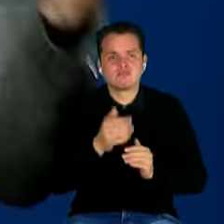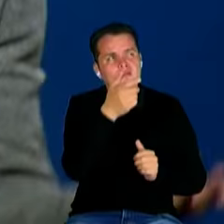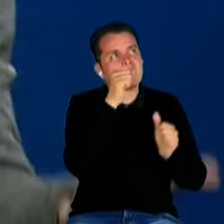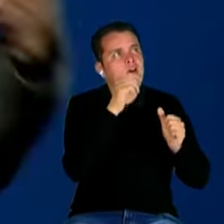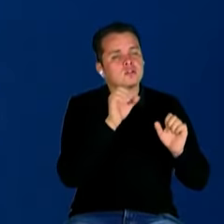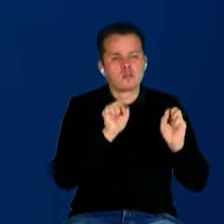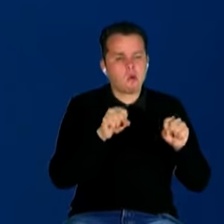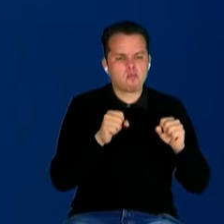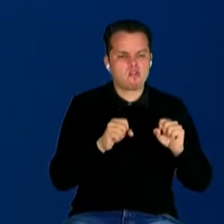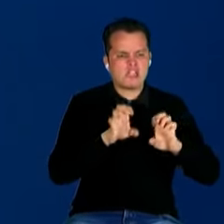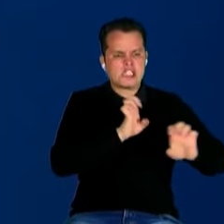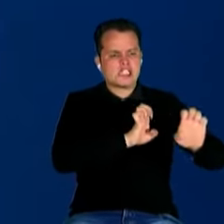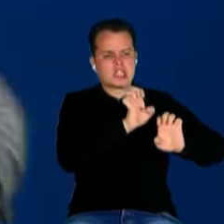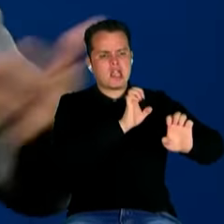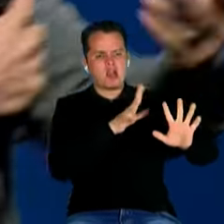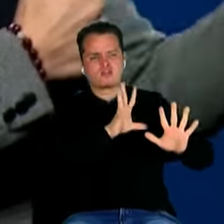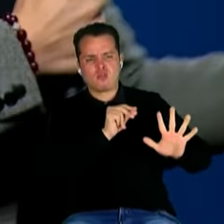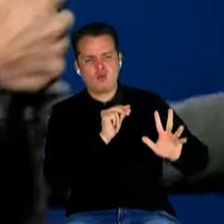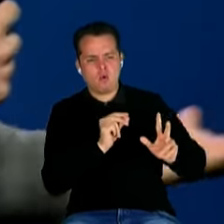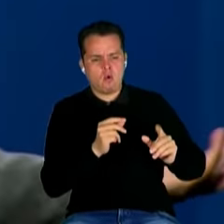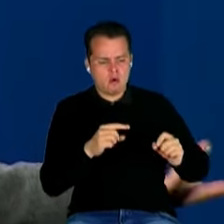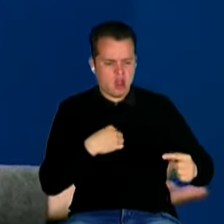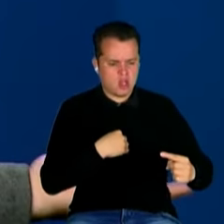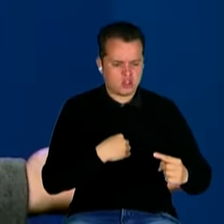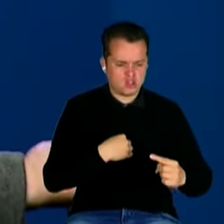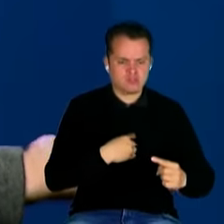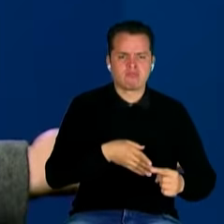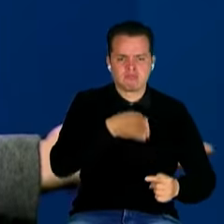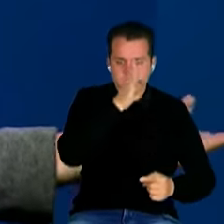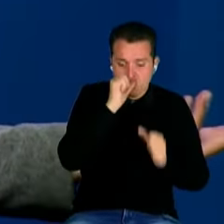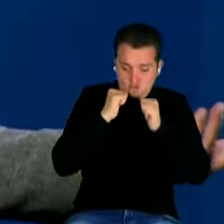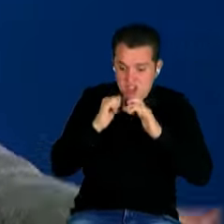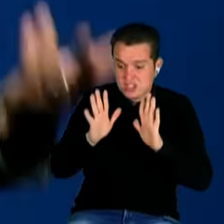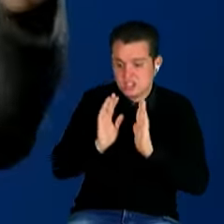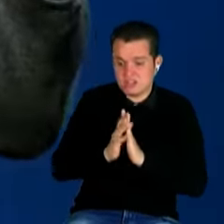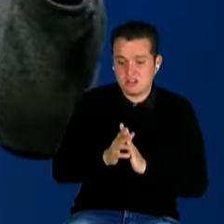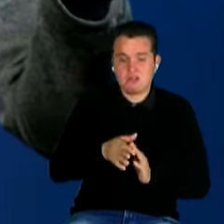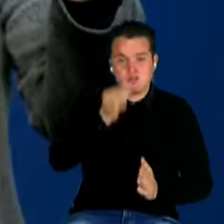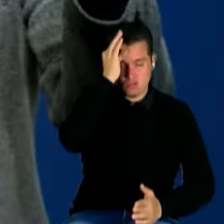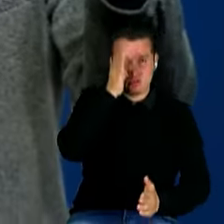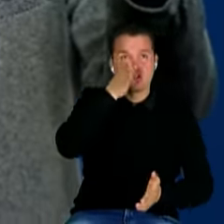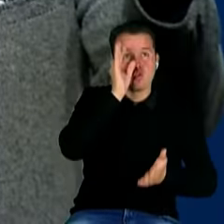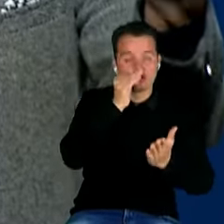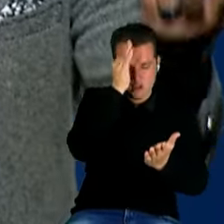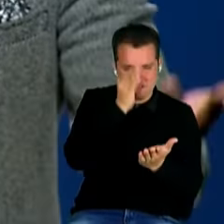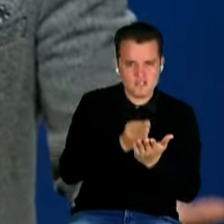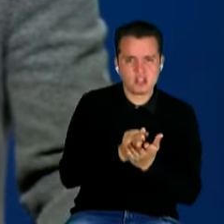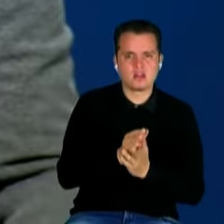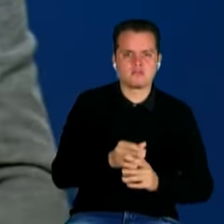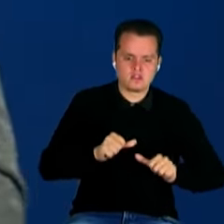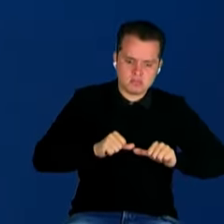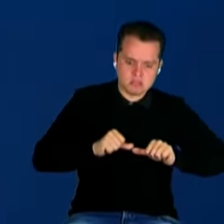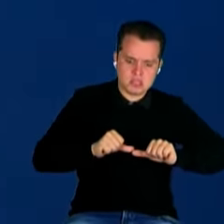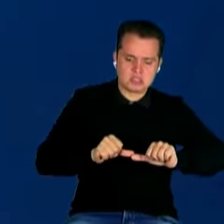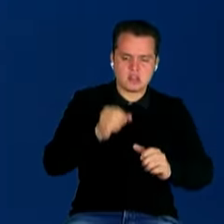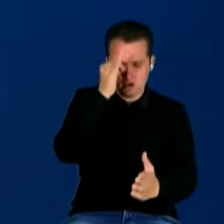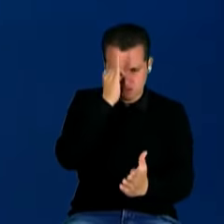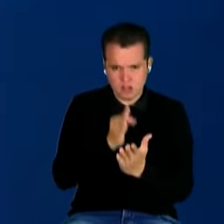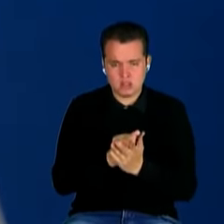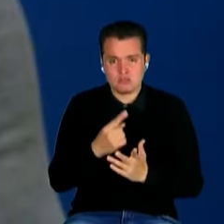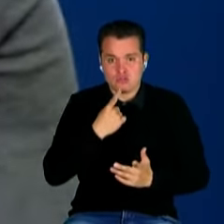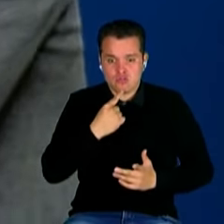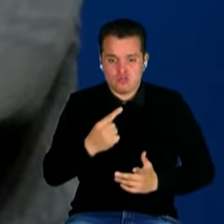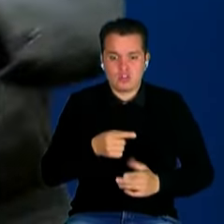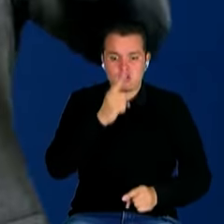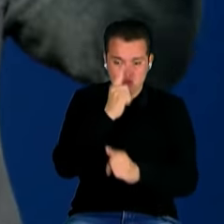no se puede negar a sí mismo. Él es fiel. Él es fiel y permanecerá fiel. Y si lo dijo,